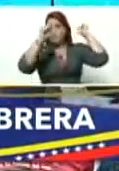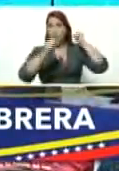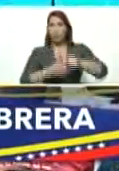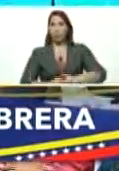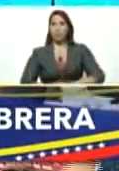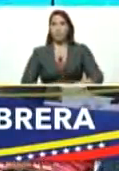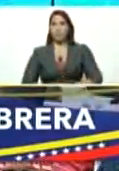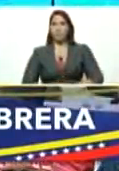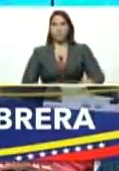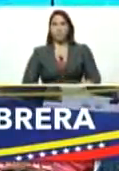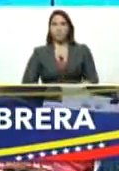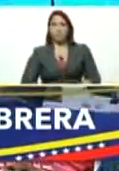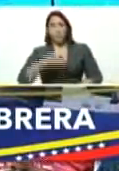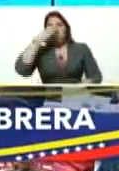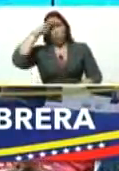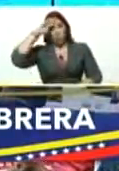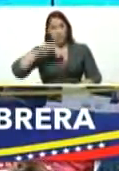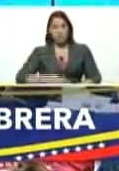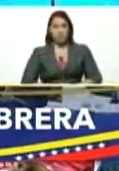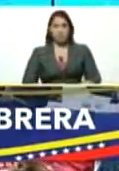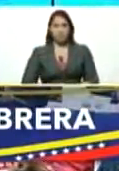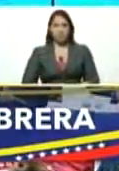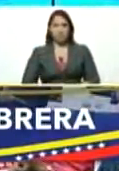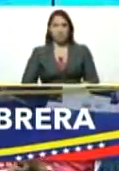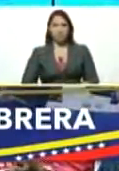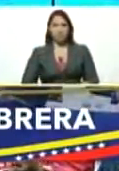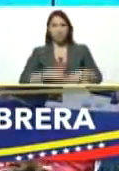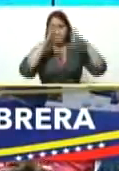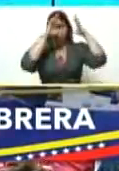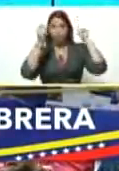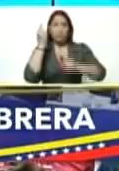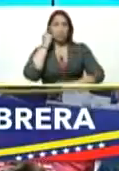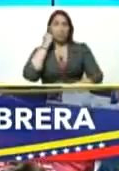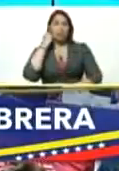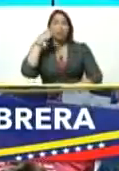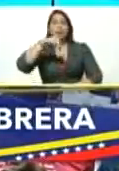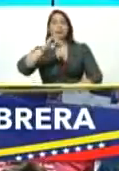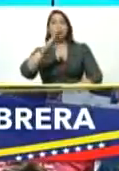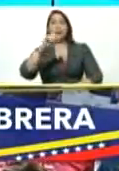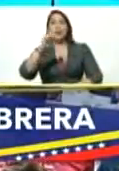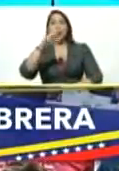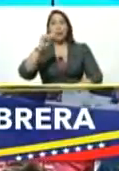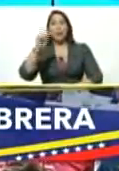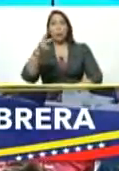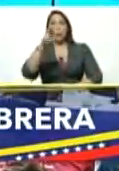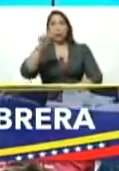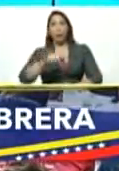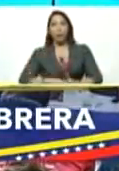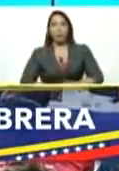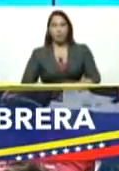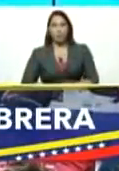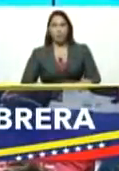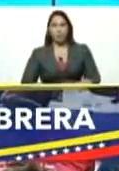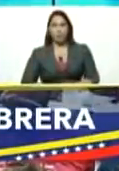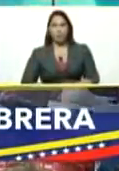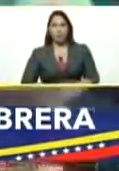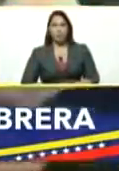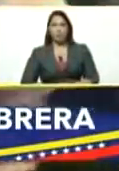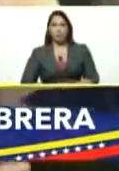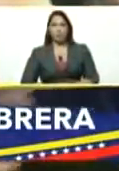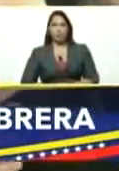de cuba la embajadora de nicaragua qué juego